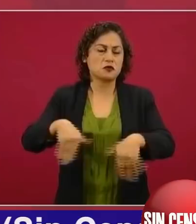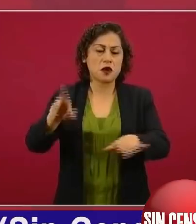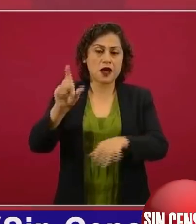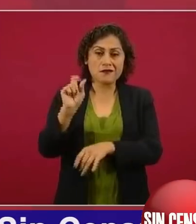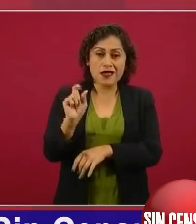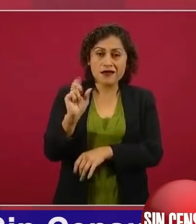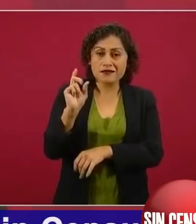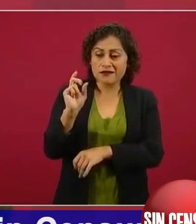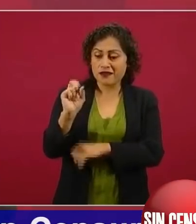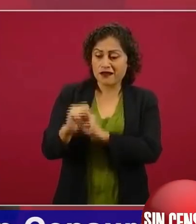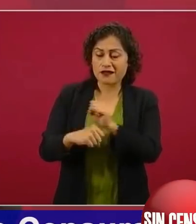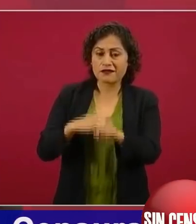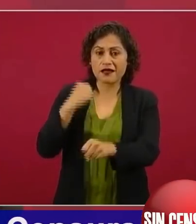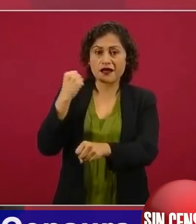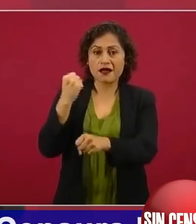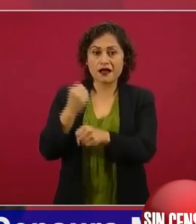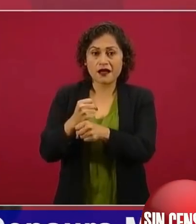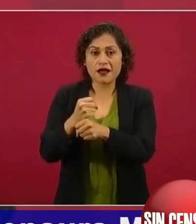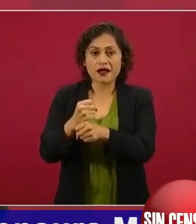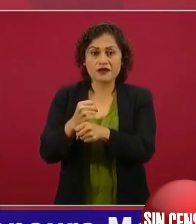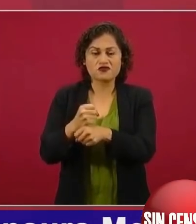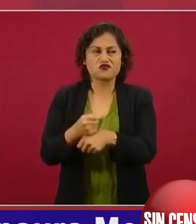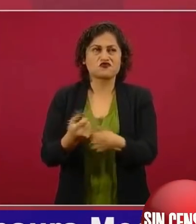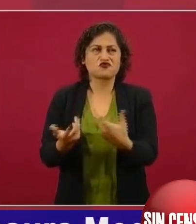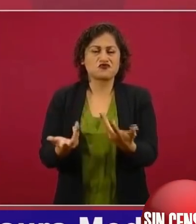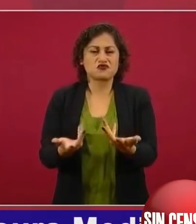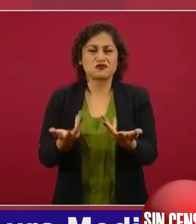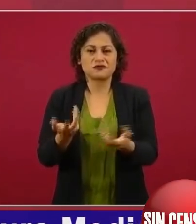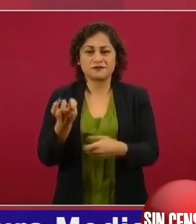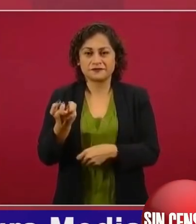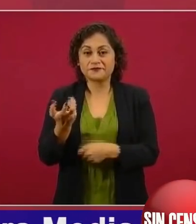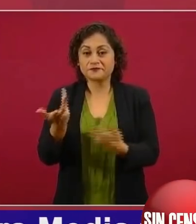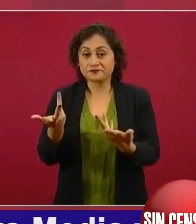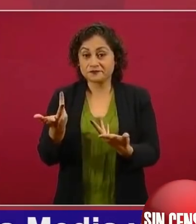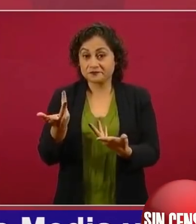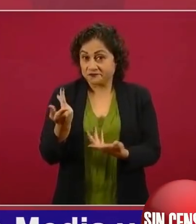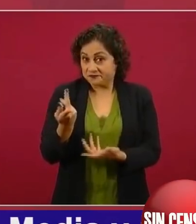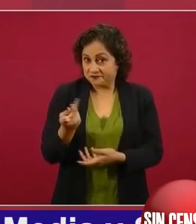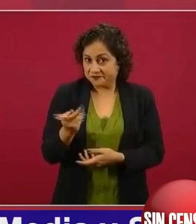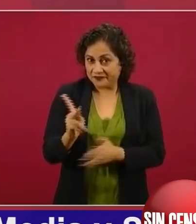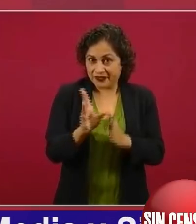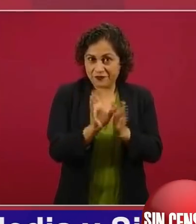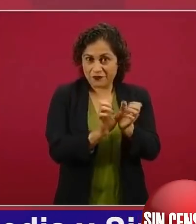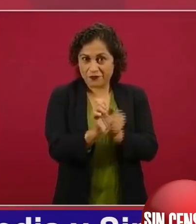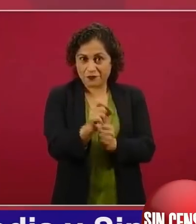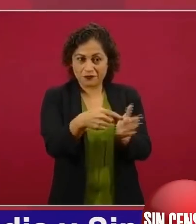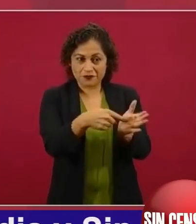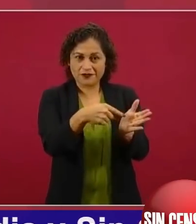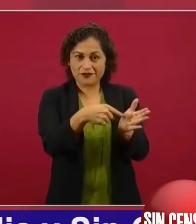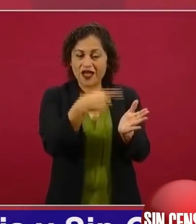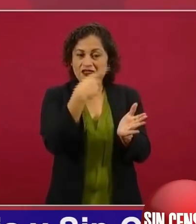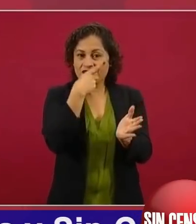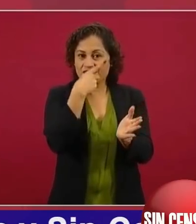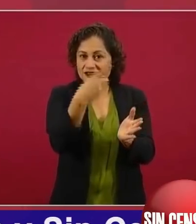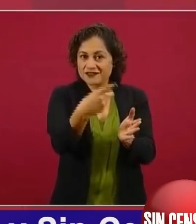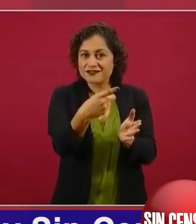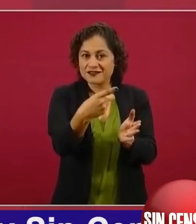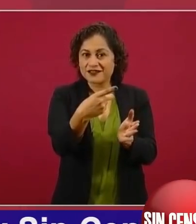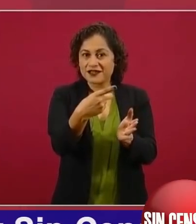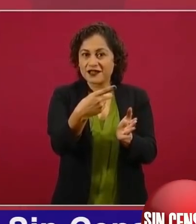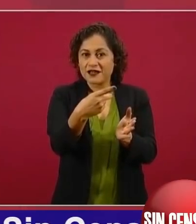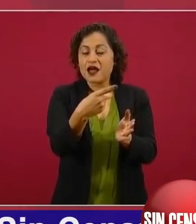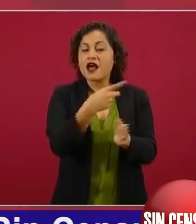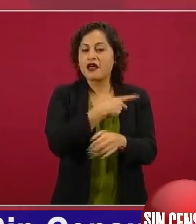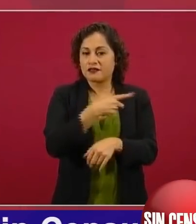años, y en la Constitución se establecía de que debía de